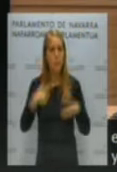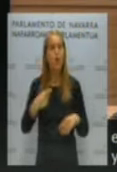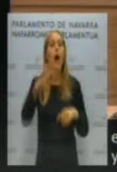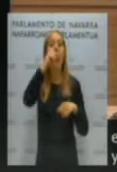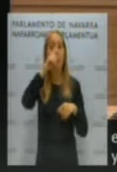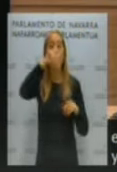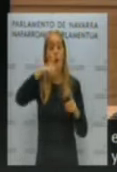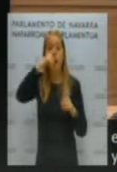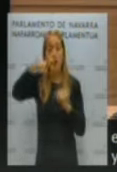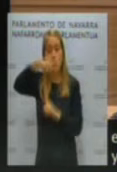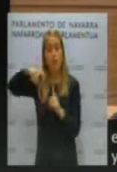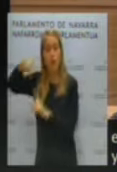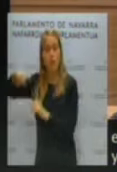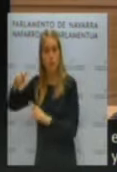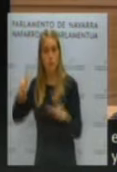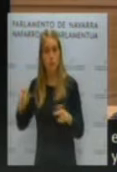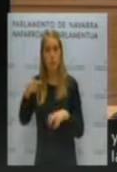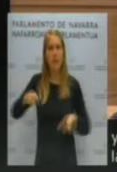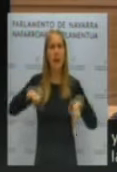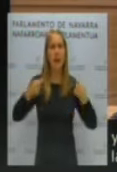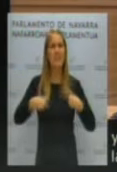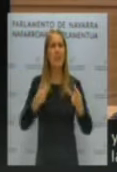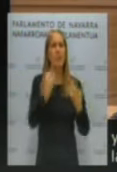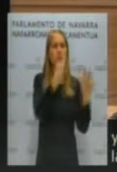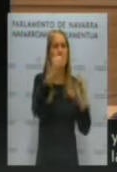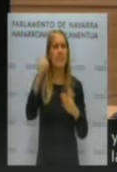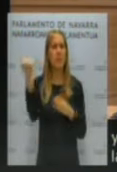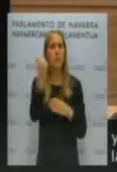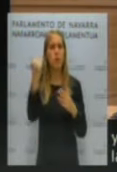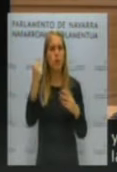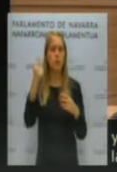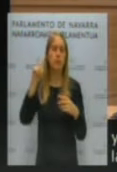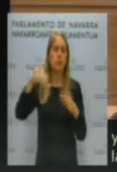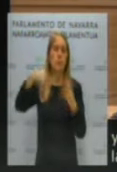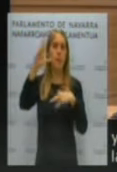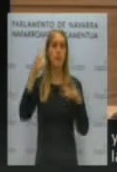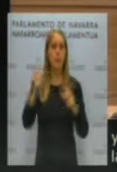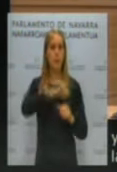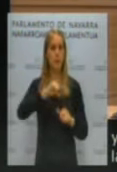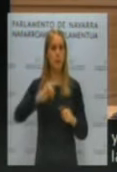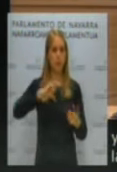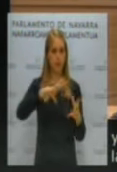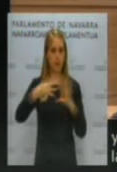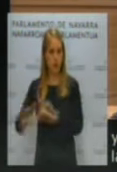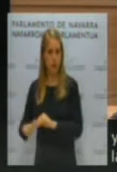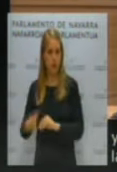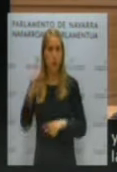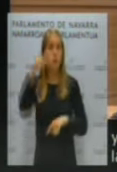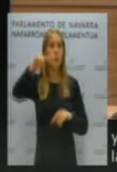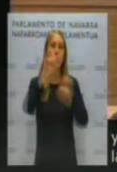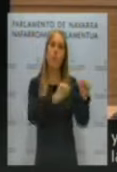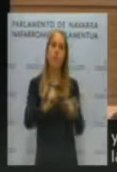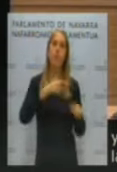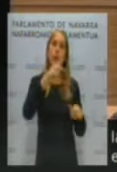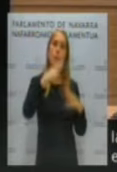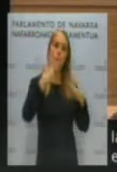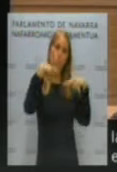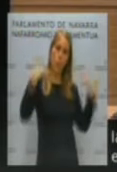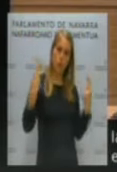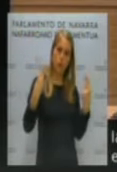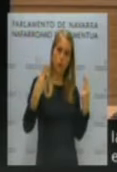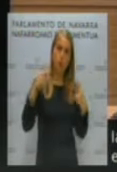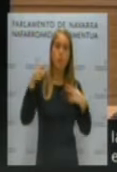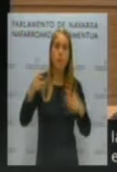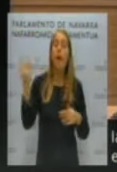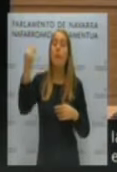año ustedes están gastando más de 60 millones de euros en privatizaciones, aquellos que venían a defender la sanidad pública. Pero es que además,